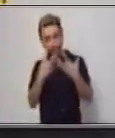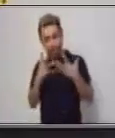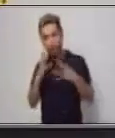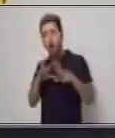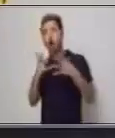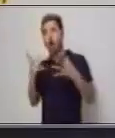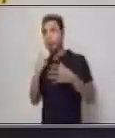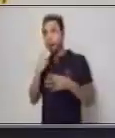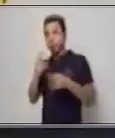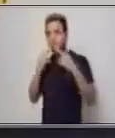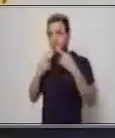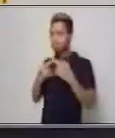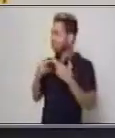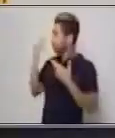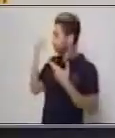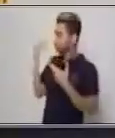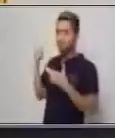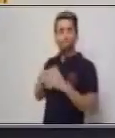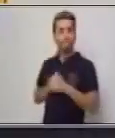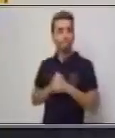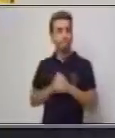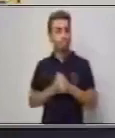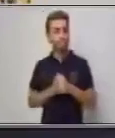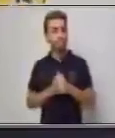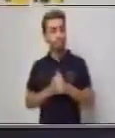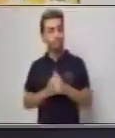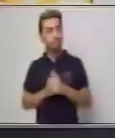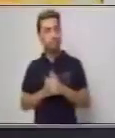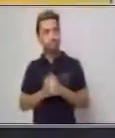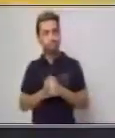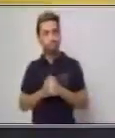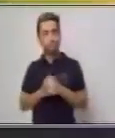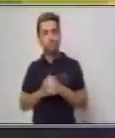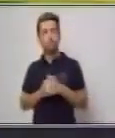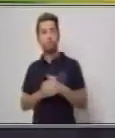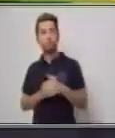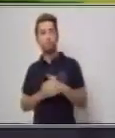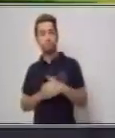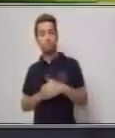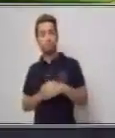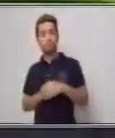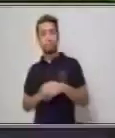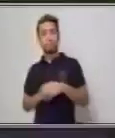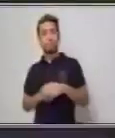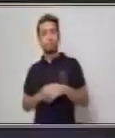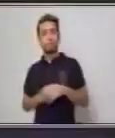nosotros esos resultados? Entonces vamos a prestarle atención y vamos a hacer conjuntos acá. Vamos a hacer nuestras llaves